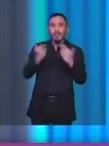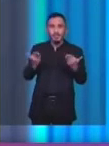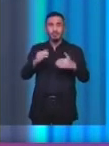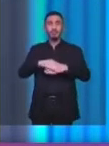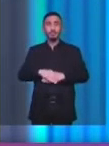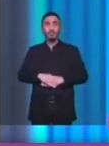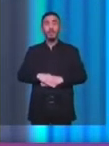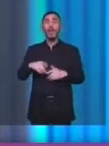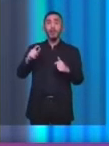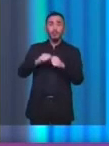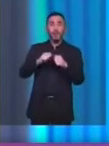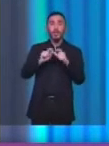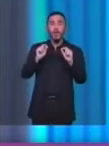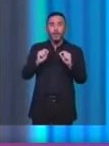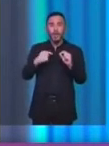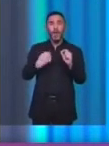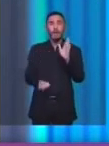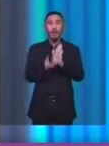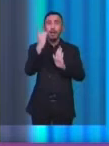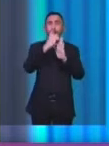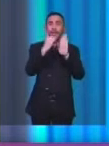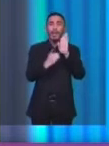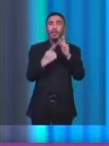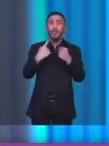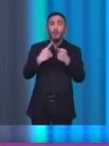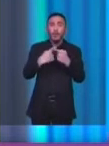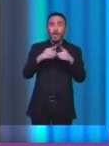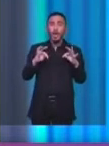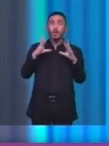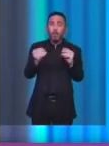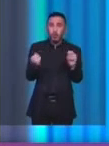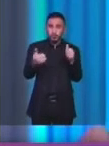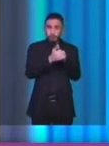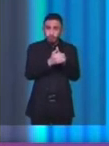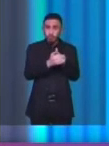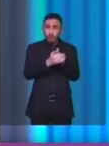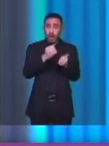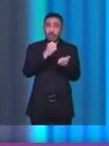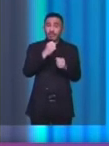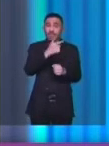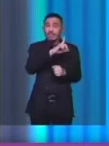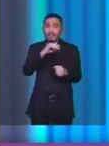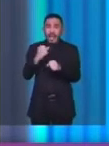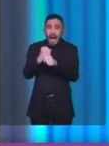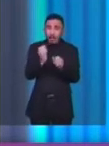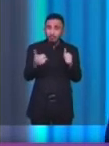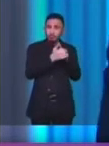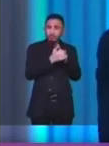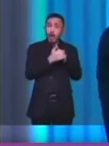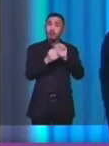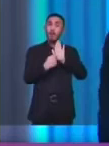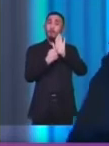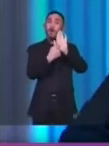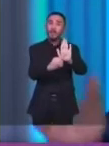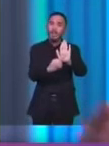el domingo, porque estamos hablando de dos políticos completamente distintos, dos formas de gobierno completamente distintas, la derecha, la